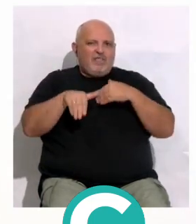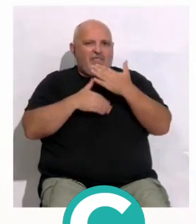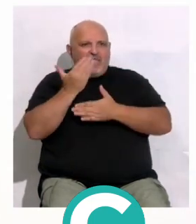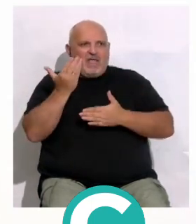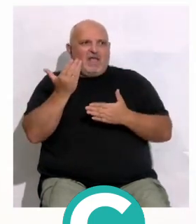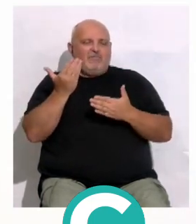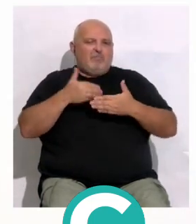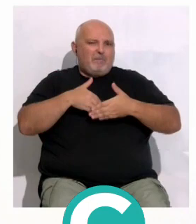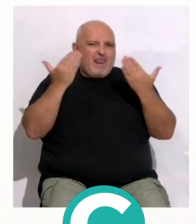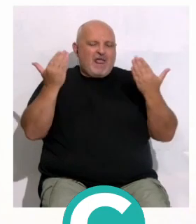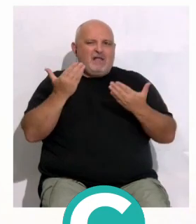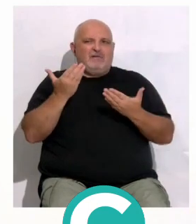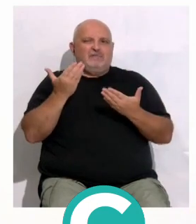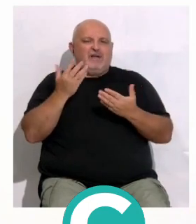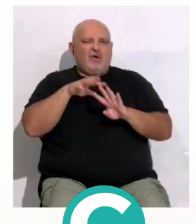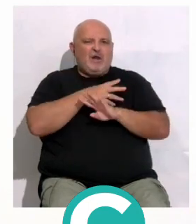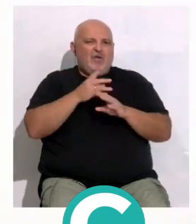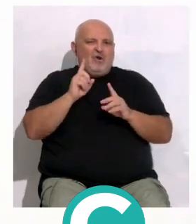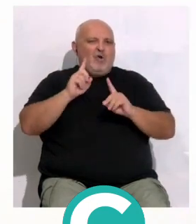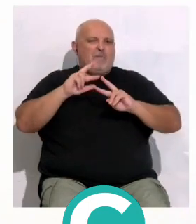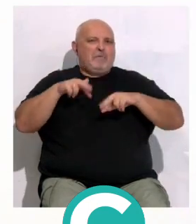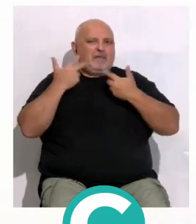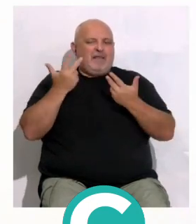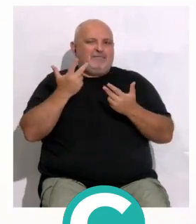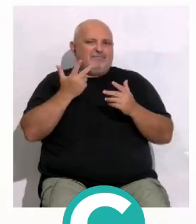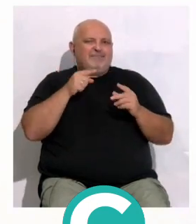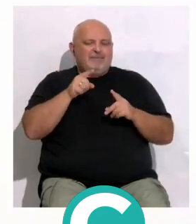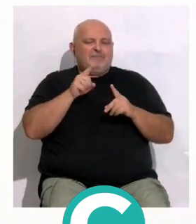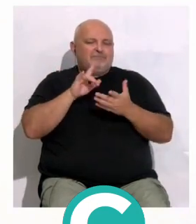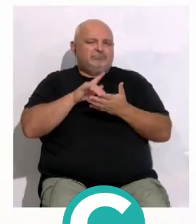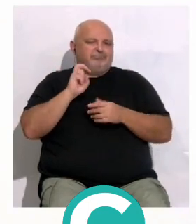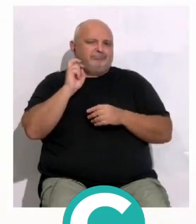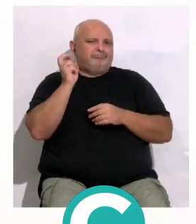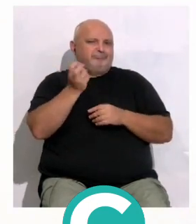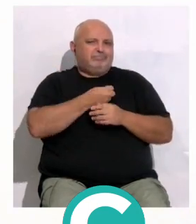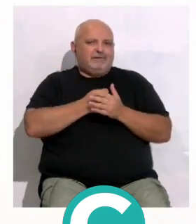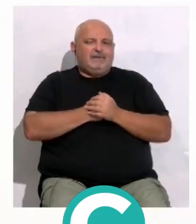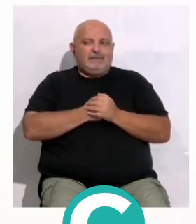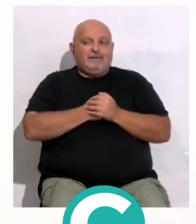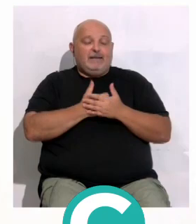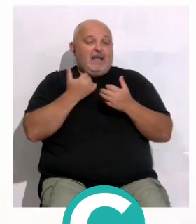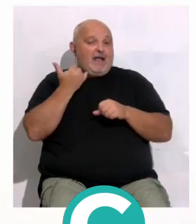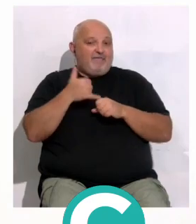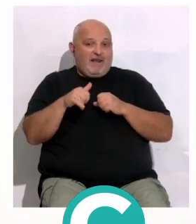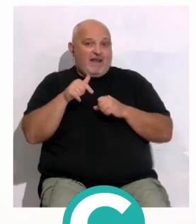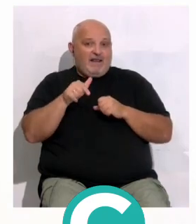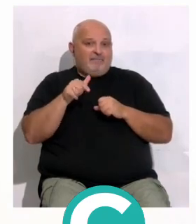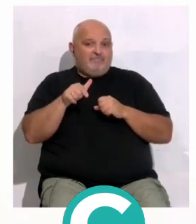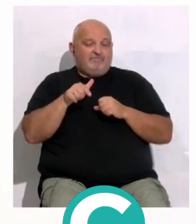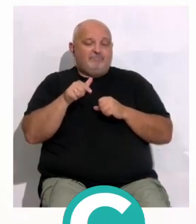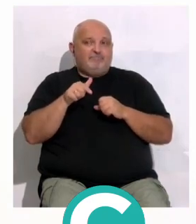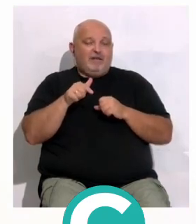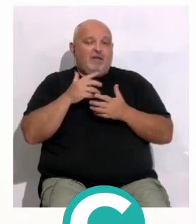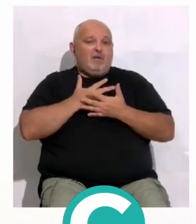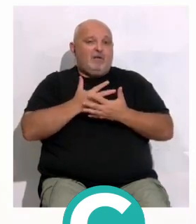día, mucho cambio de horario que no te permite tener una rutina, hemos tenido todo eso. Y vamos, al final, con